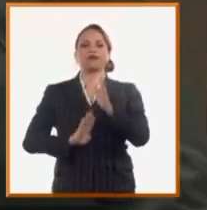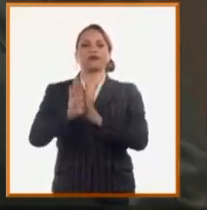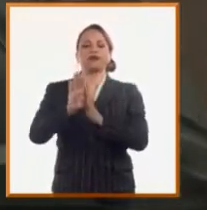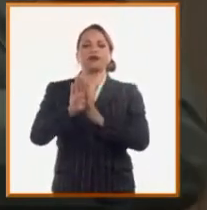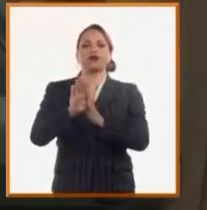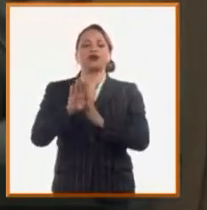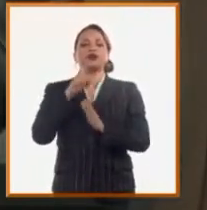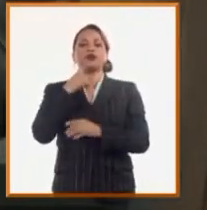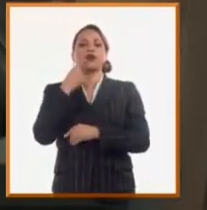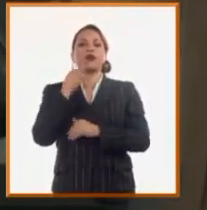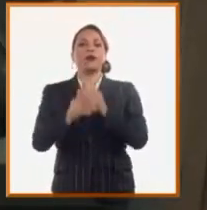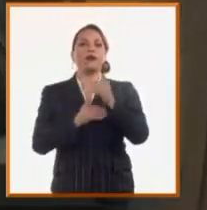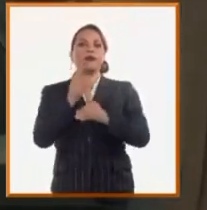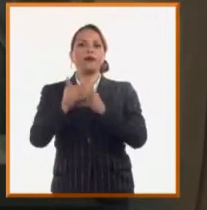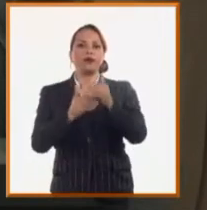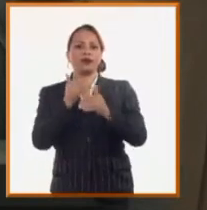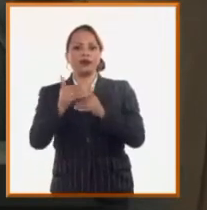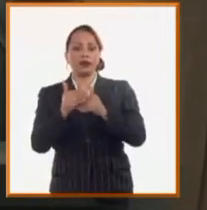proceso coyuntural,